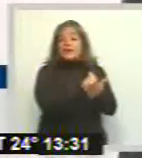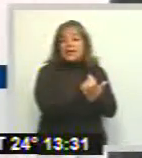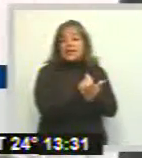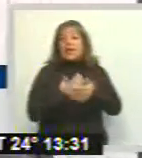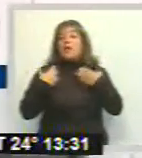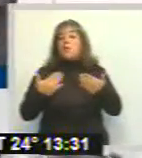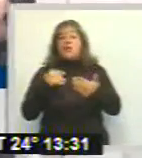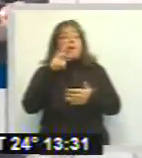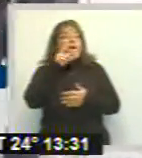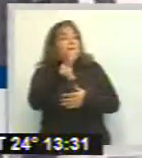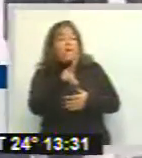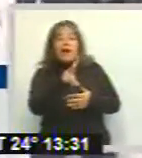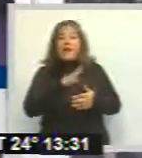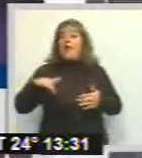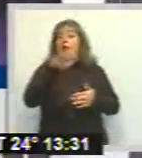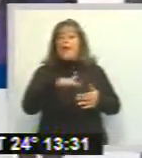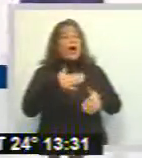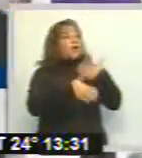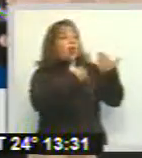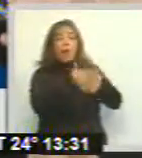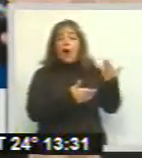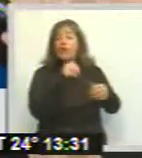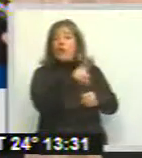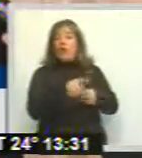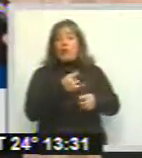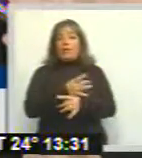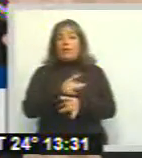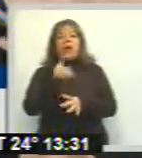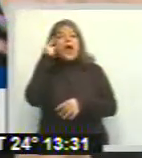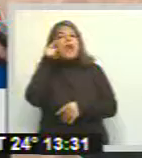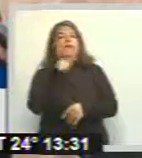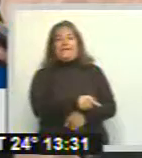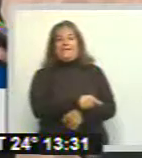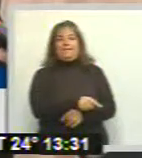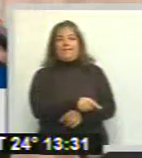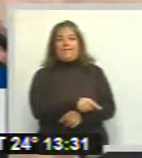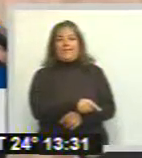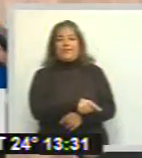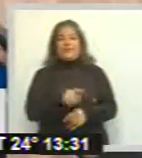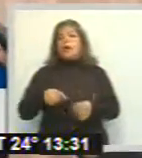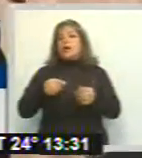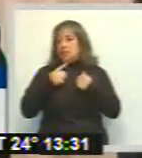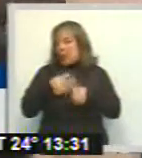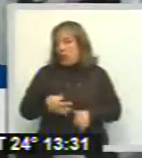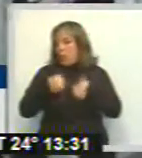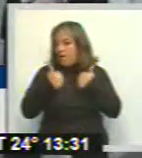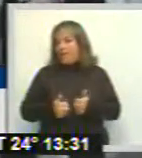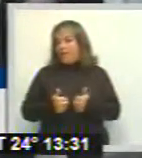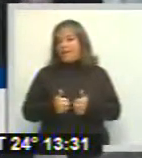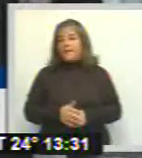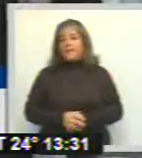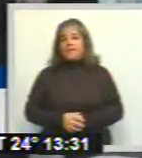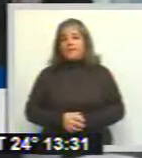por un playón y vea chicos jugando, compró con el profesor. Entonces esa es la idea y va a salir bien. ¿Cómo es la de